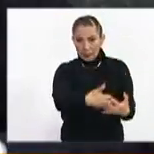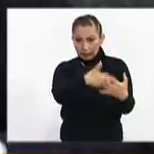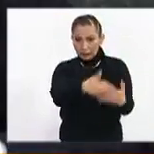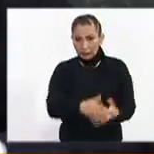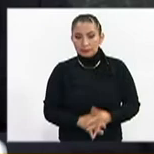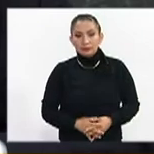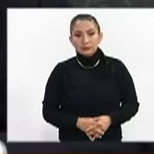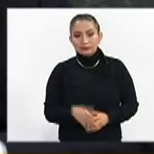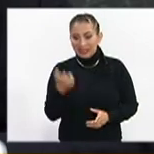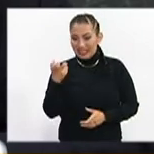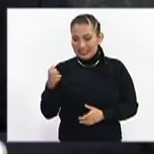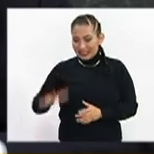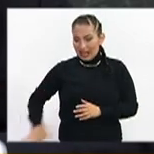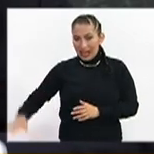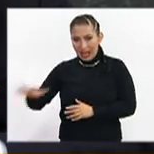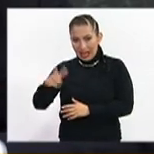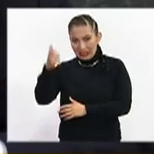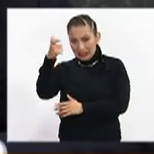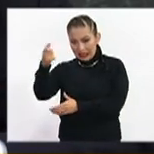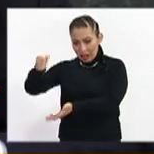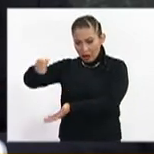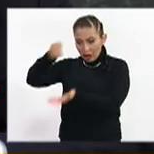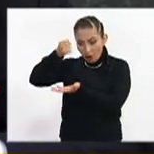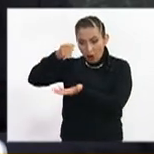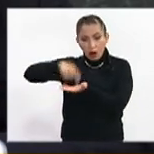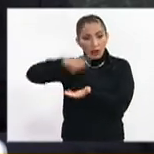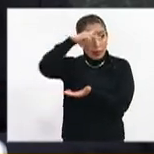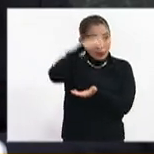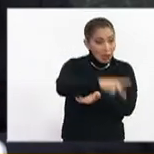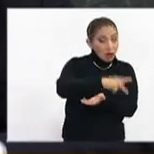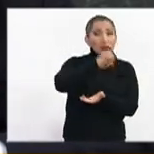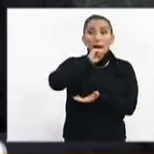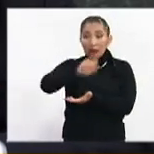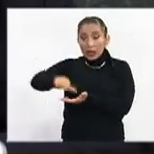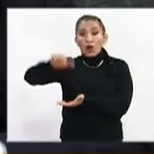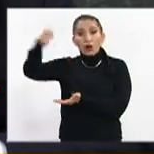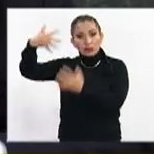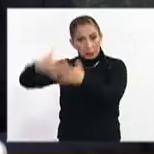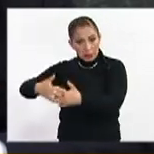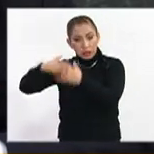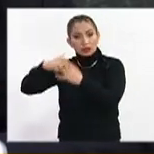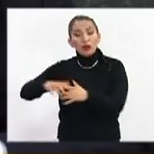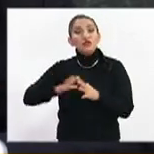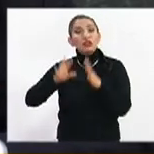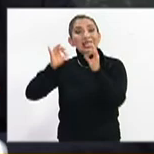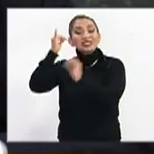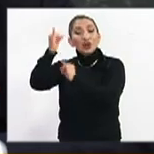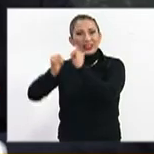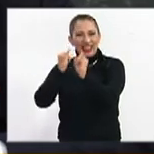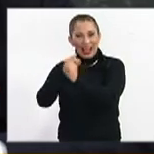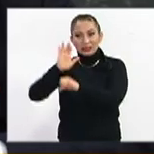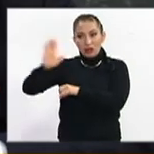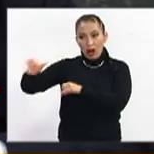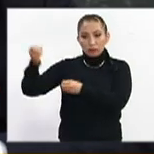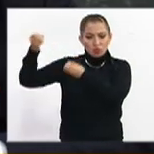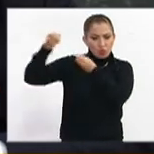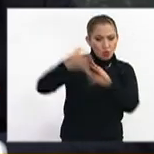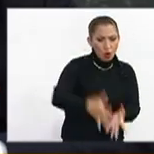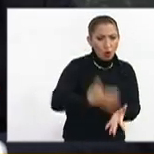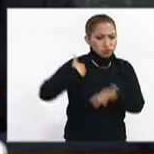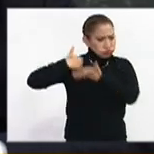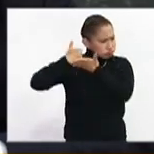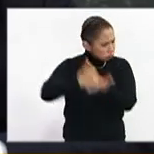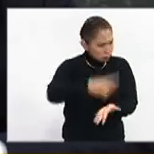empresas. Los recursos del sector privado, no solo del nacional, sino también de empresas y fundaciones extranjeras que han dado muestras